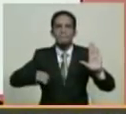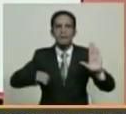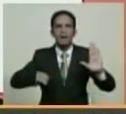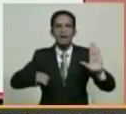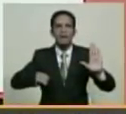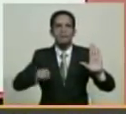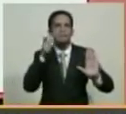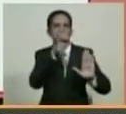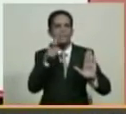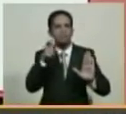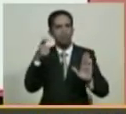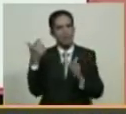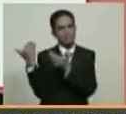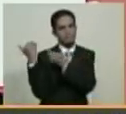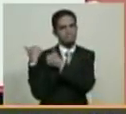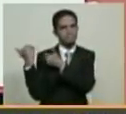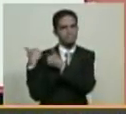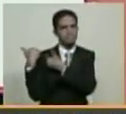los empresarios.